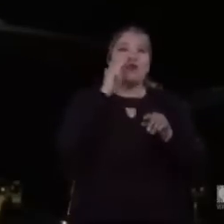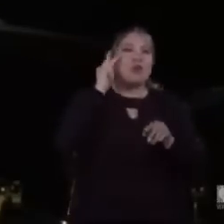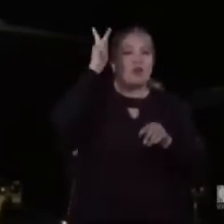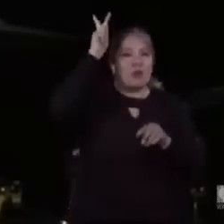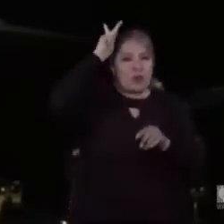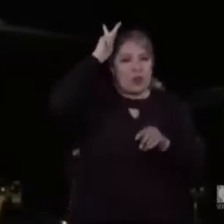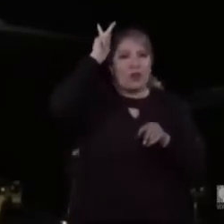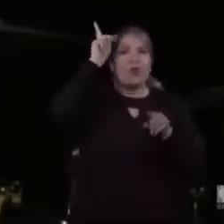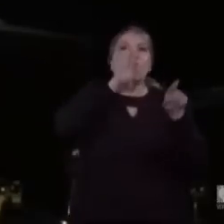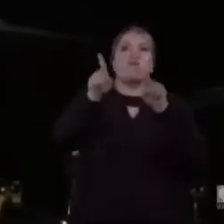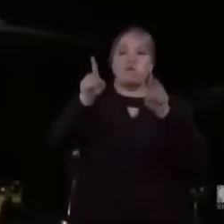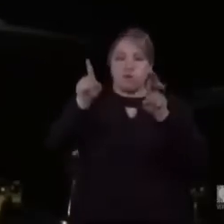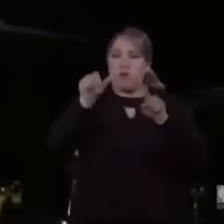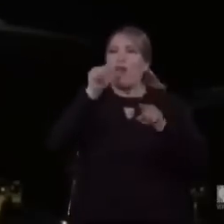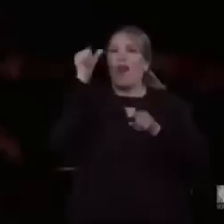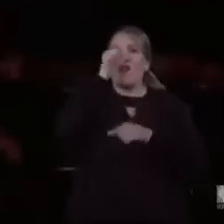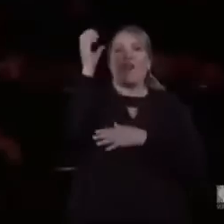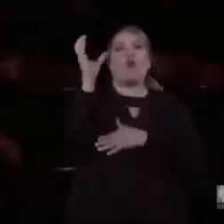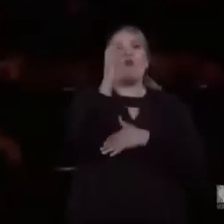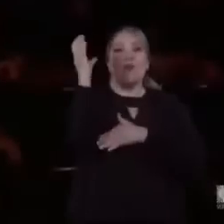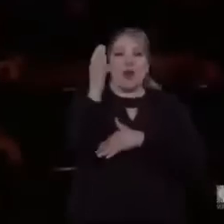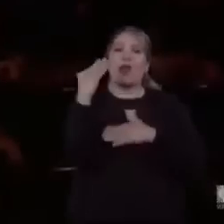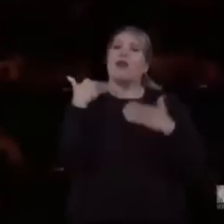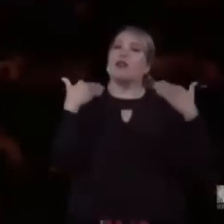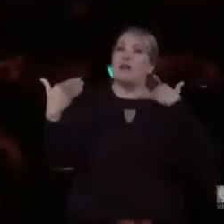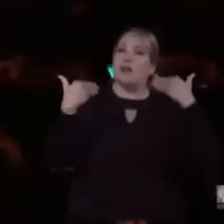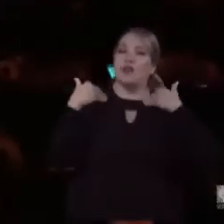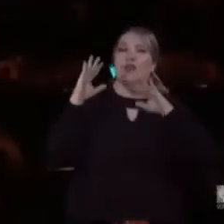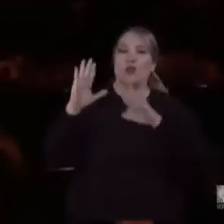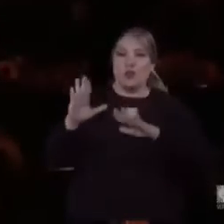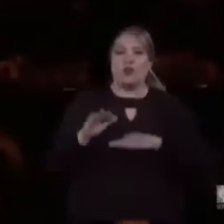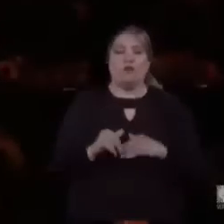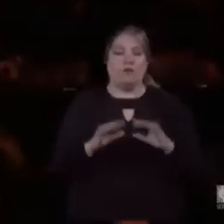indígenas, afrocolombianas y campesinas.